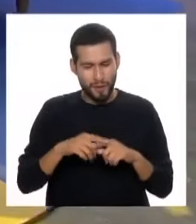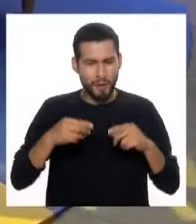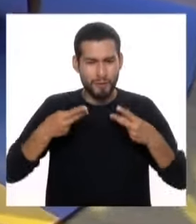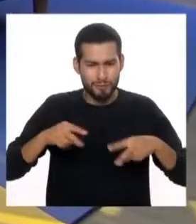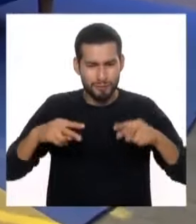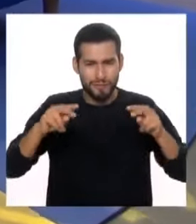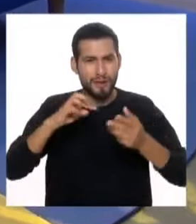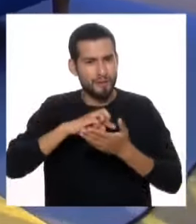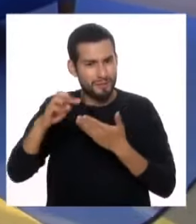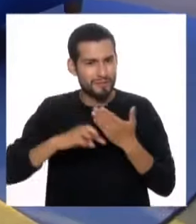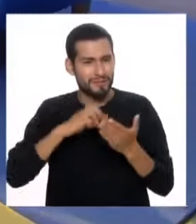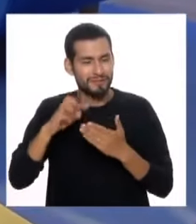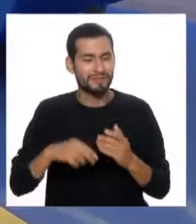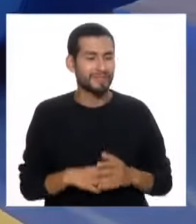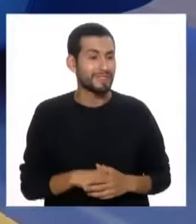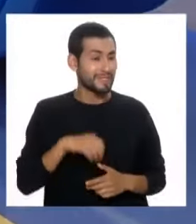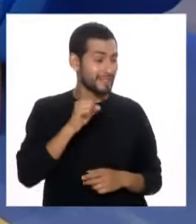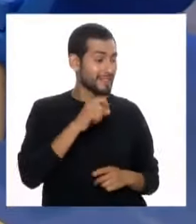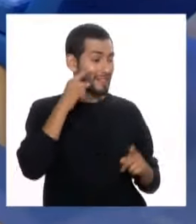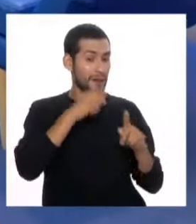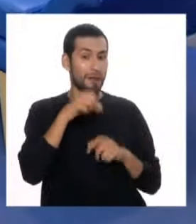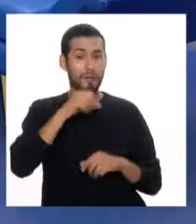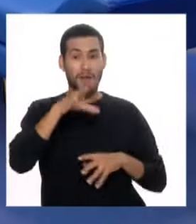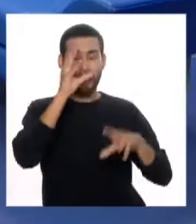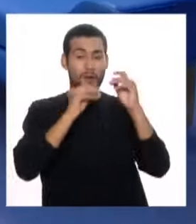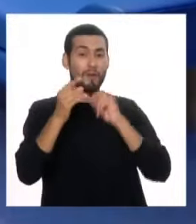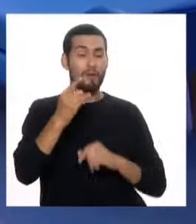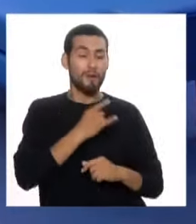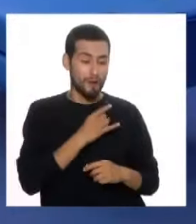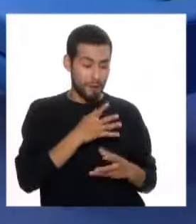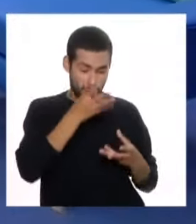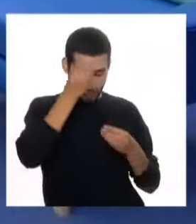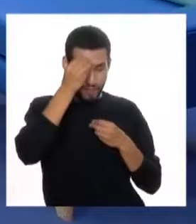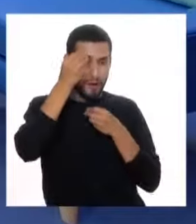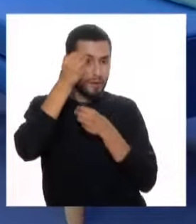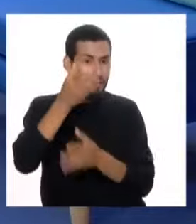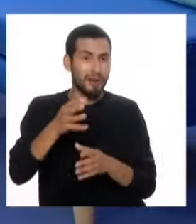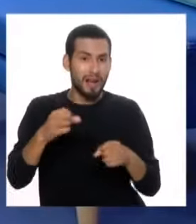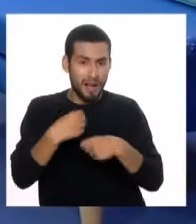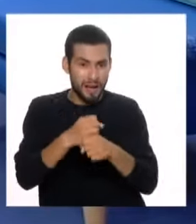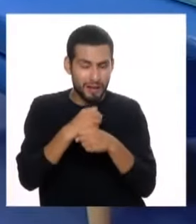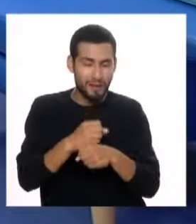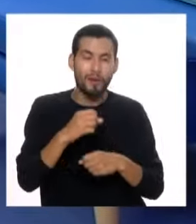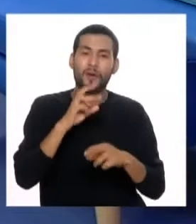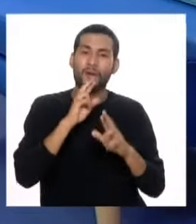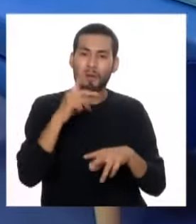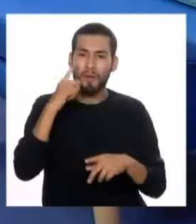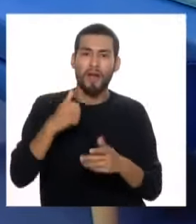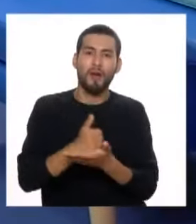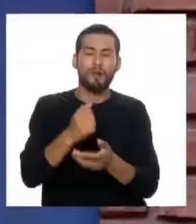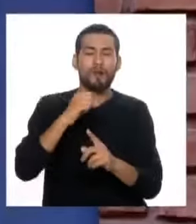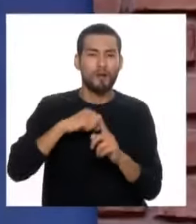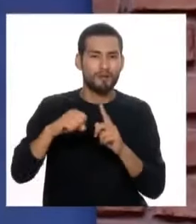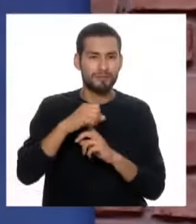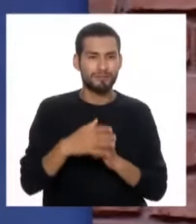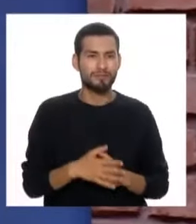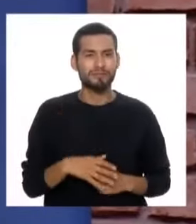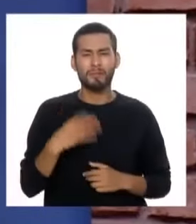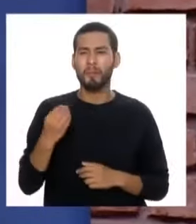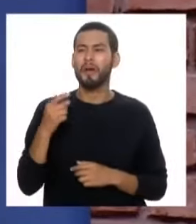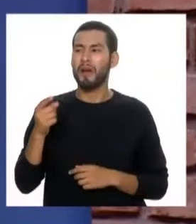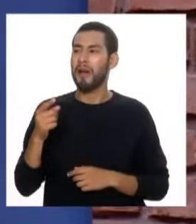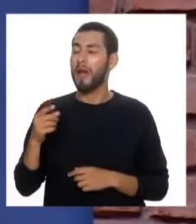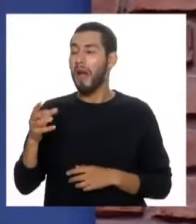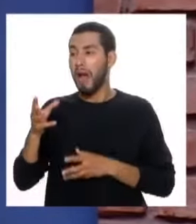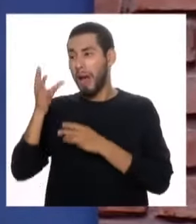más estos programas, creo. Claro, y que finalmente lo que aprende en la universidad termine con un proyecto que tenga solución para la sociedad, ¿no? Muchas veces las cosas se quedan